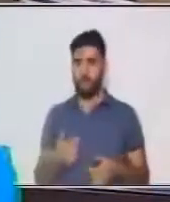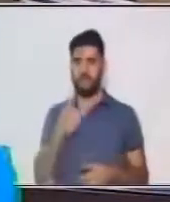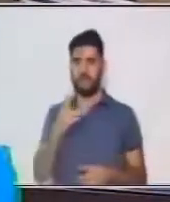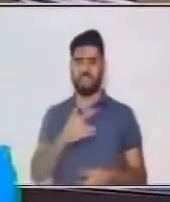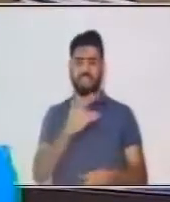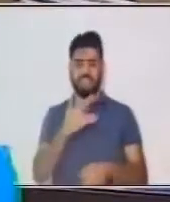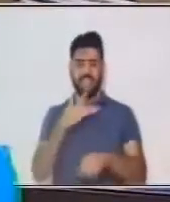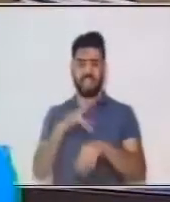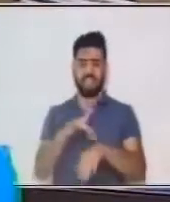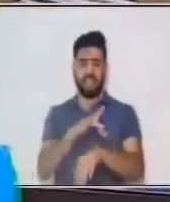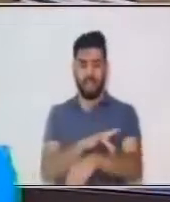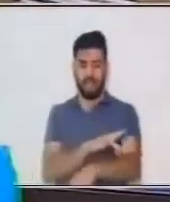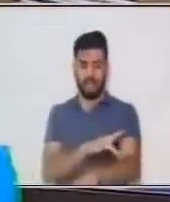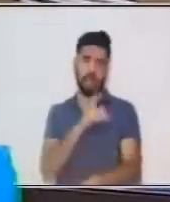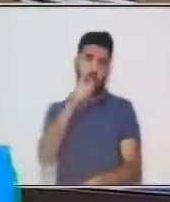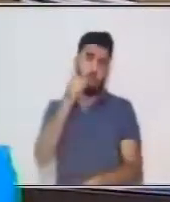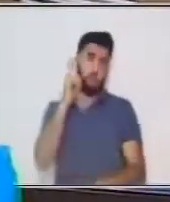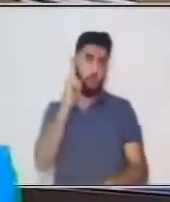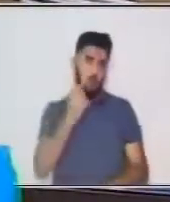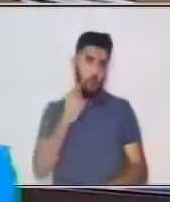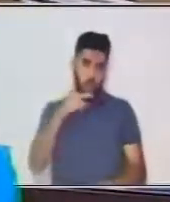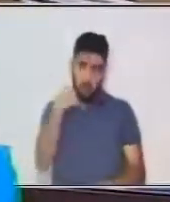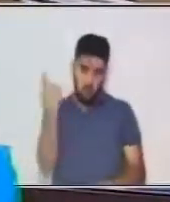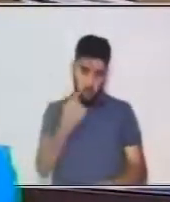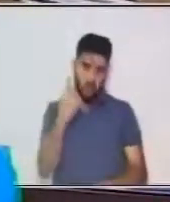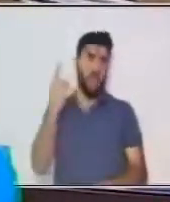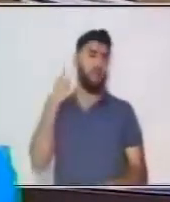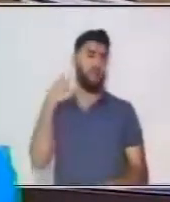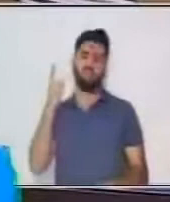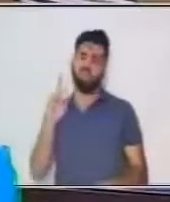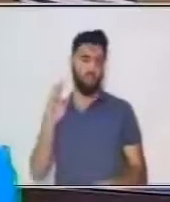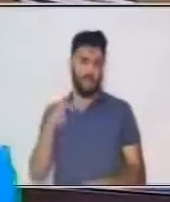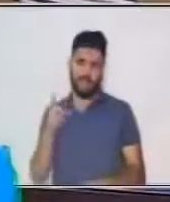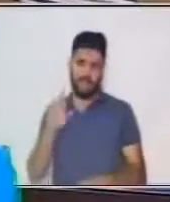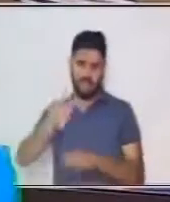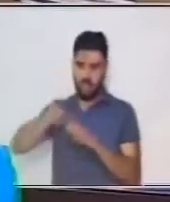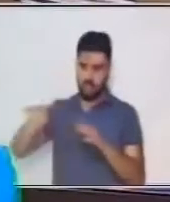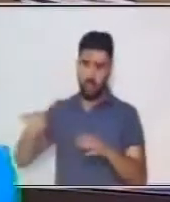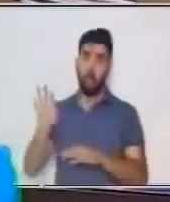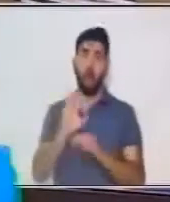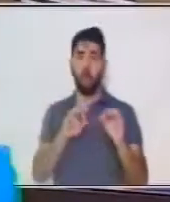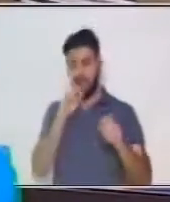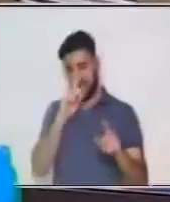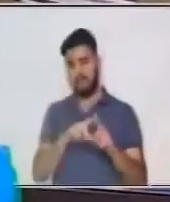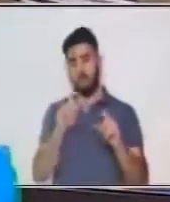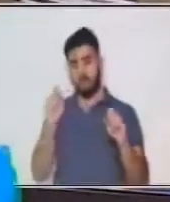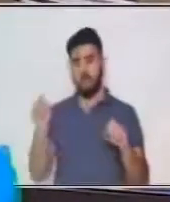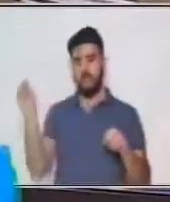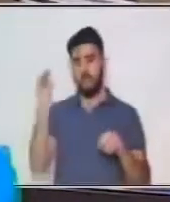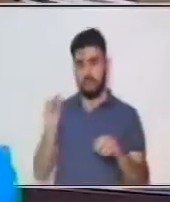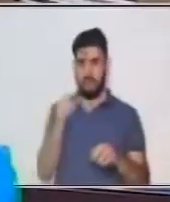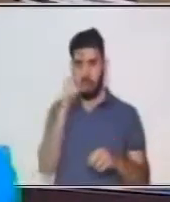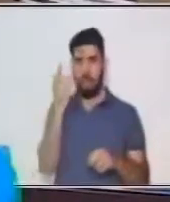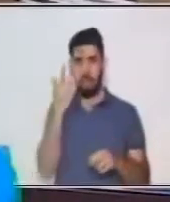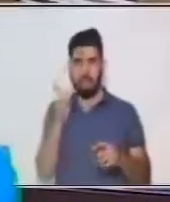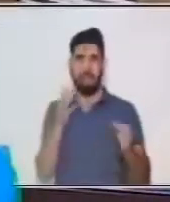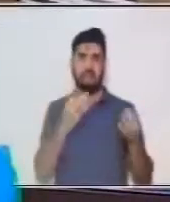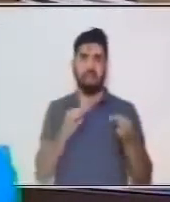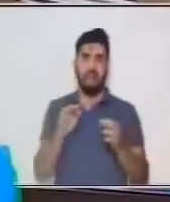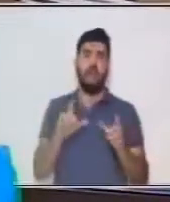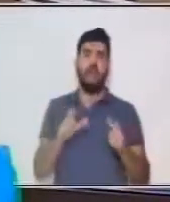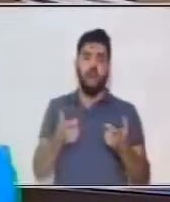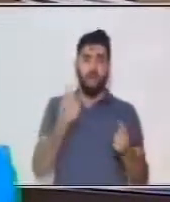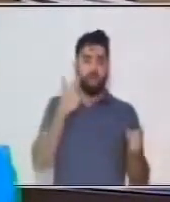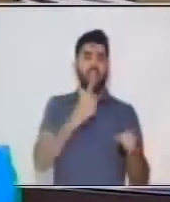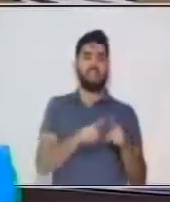se siente? ¿Y qué sonido emite? Puedes seguir jugando con esto. Pueden hacer esta tablita y hacer una competencia en familia, conseguir diferentes